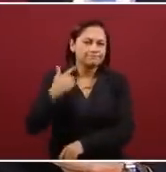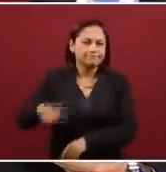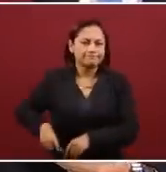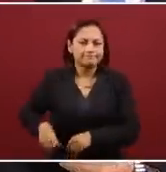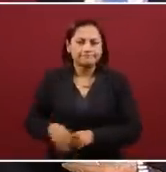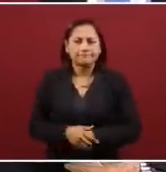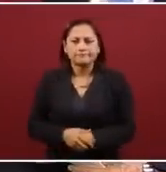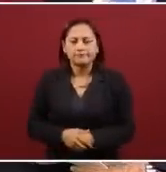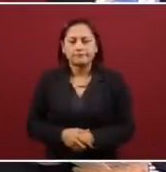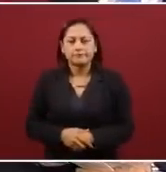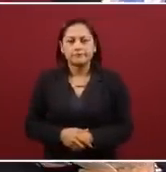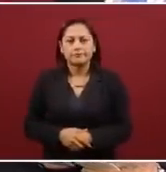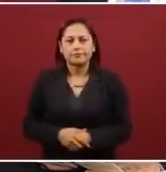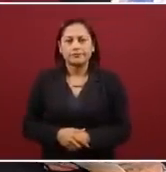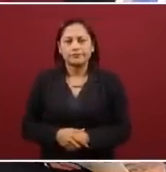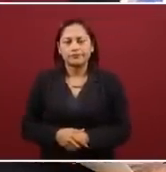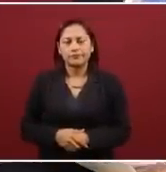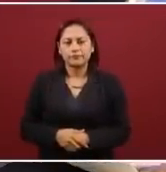Últimamente